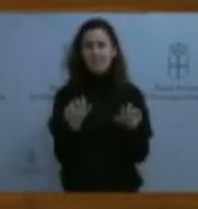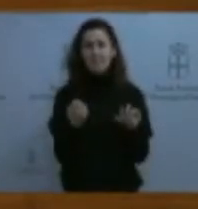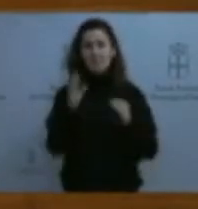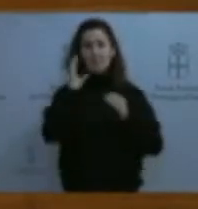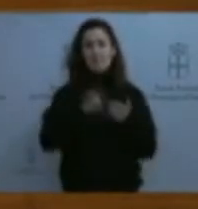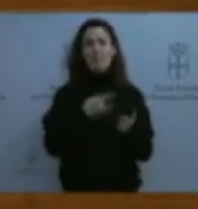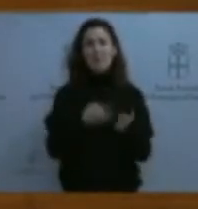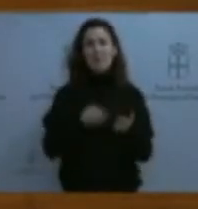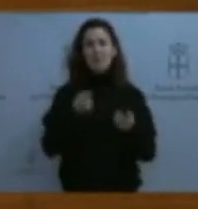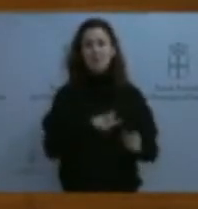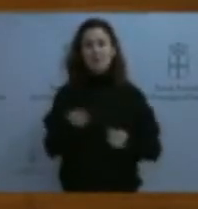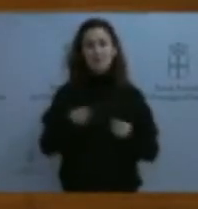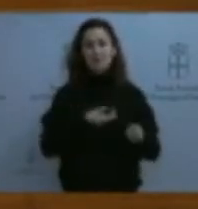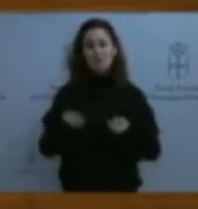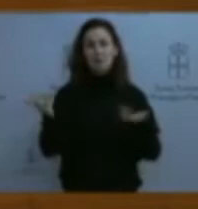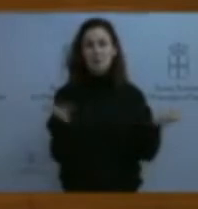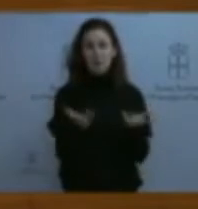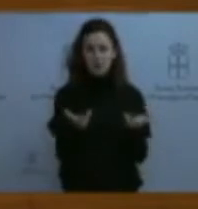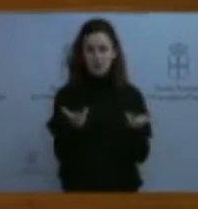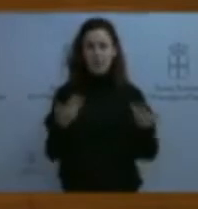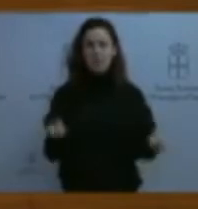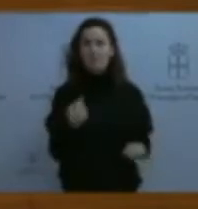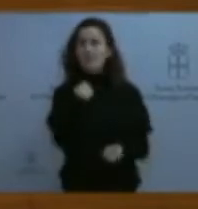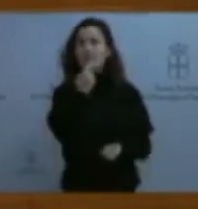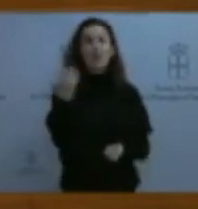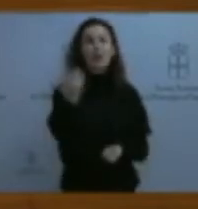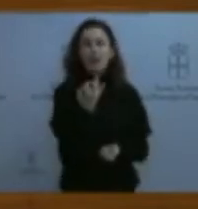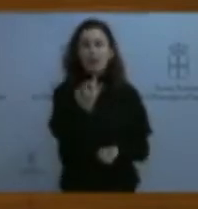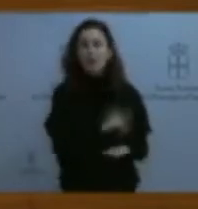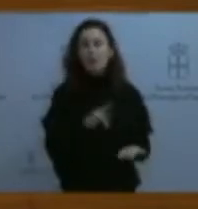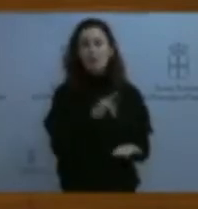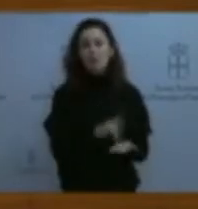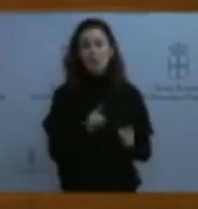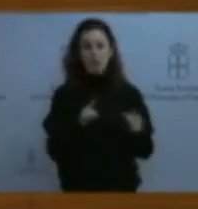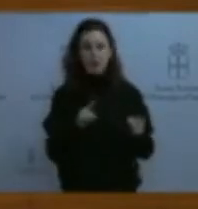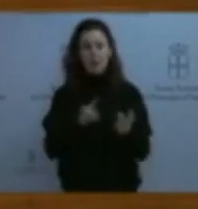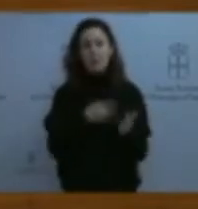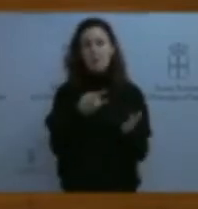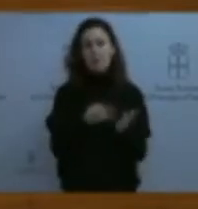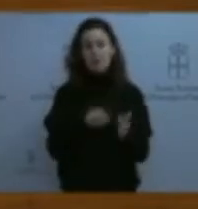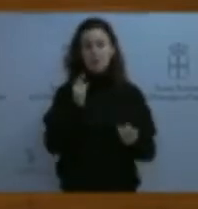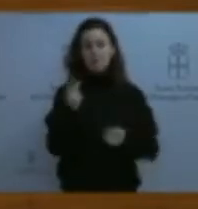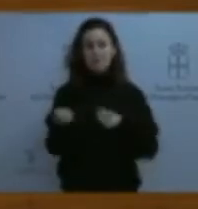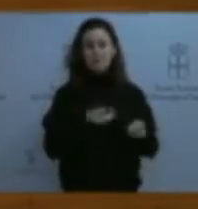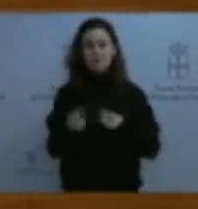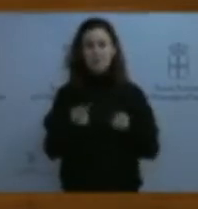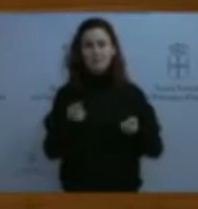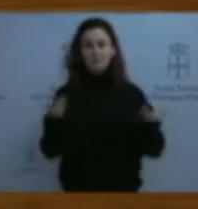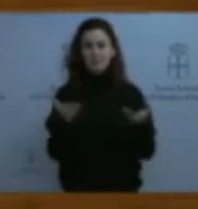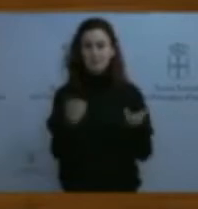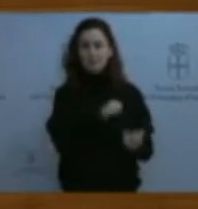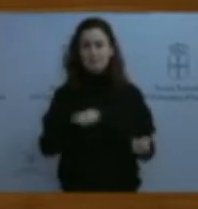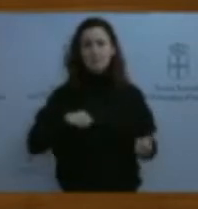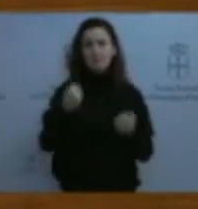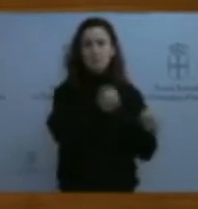planes de evacuación, yo primero que le tenía que decir es que los planes de evacuación forman parte de planes de